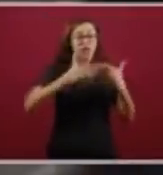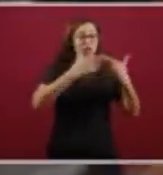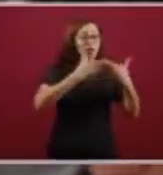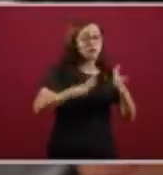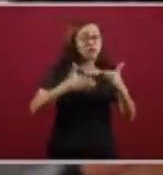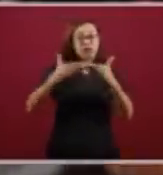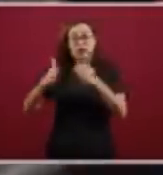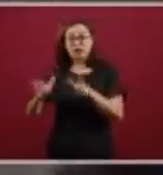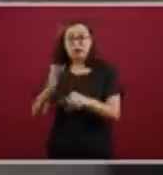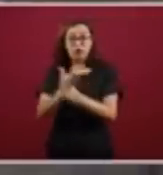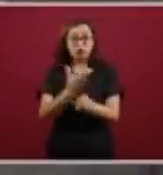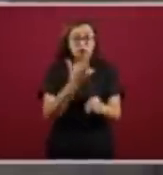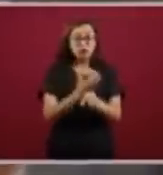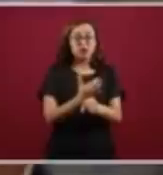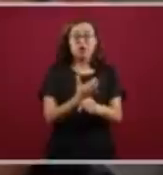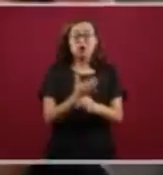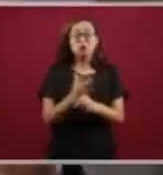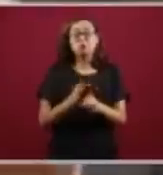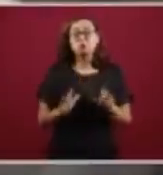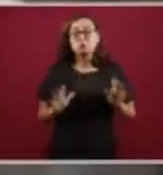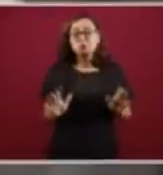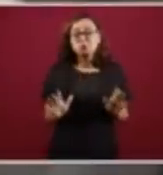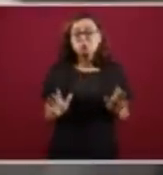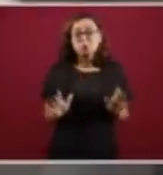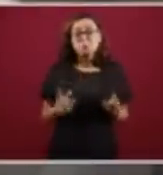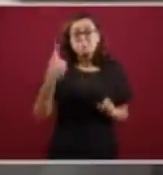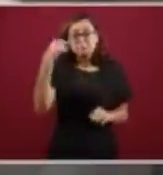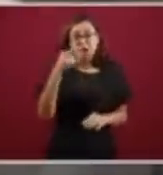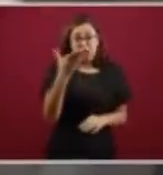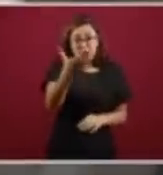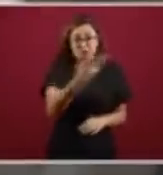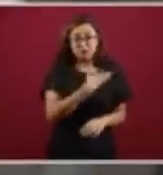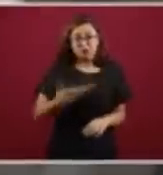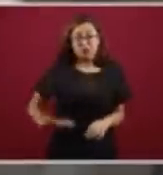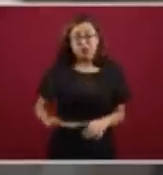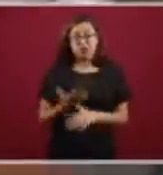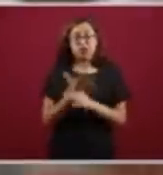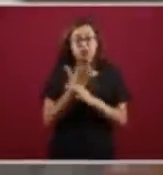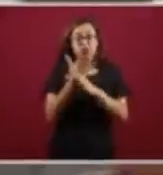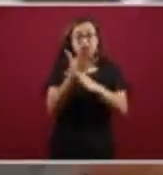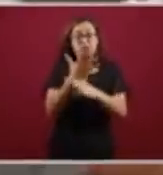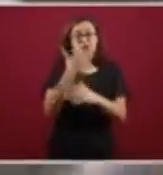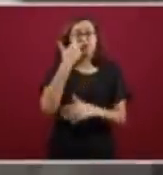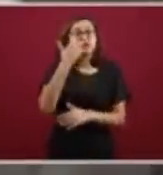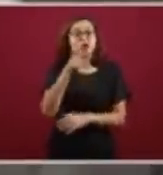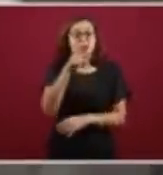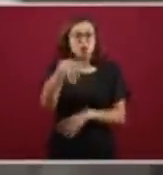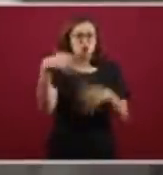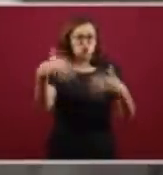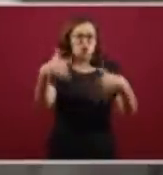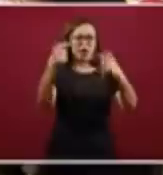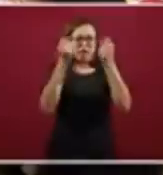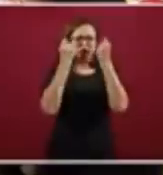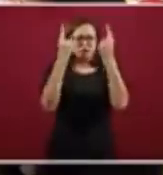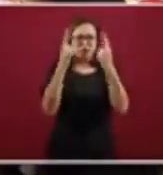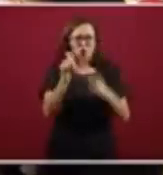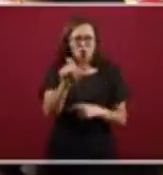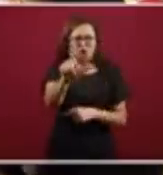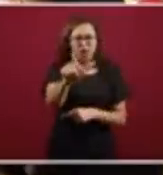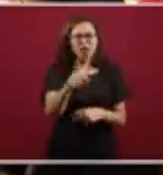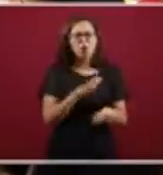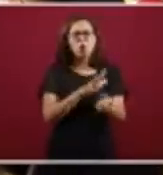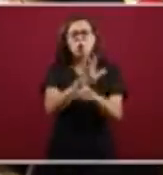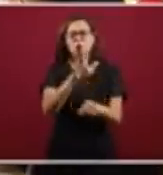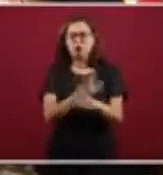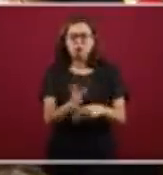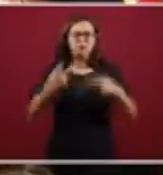el simple hecho de seguir el ideal del presidente, y que lo admiro bastante, el poder